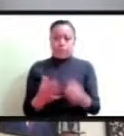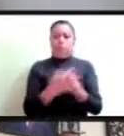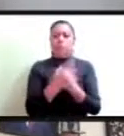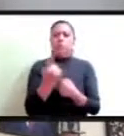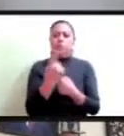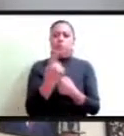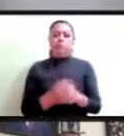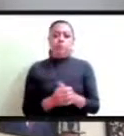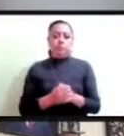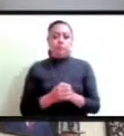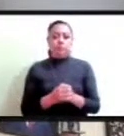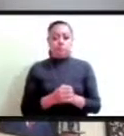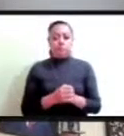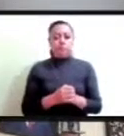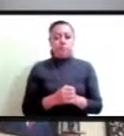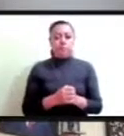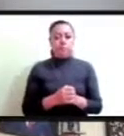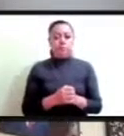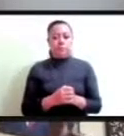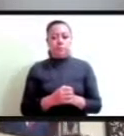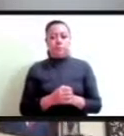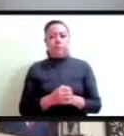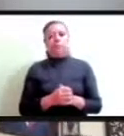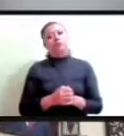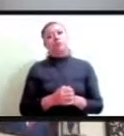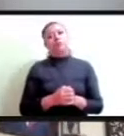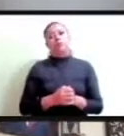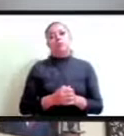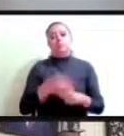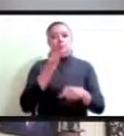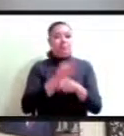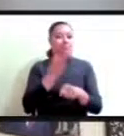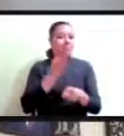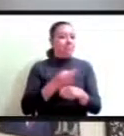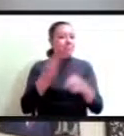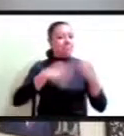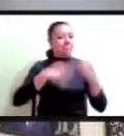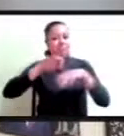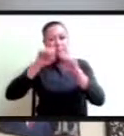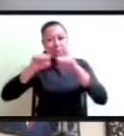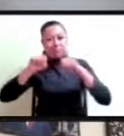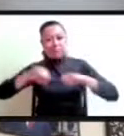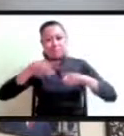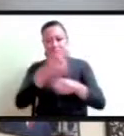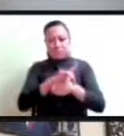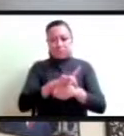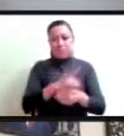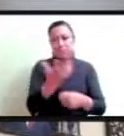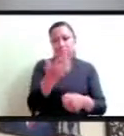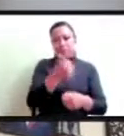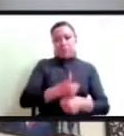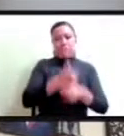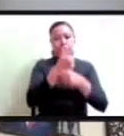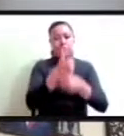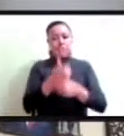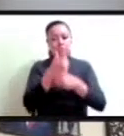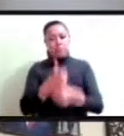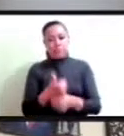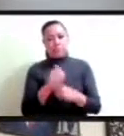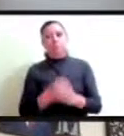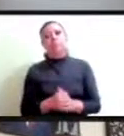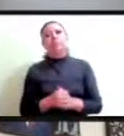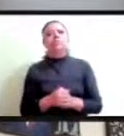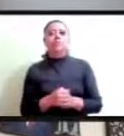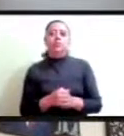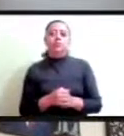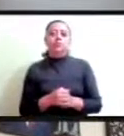pues, las desventajas sociales que padecen tanto en la vida laboral como los